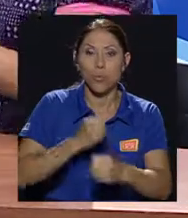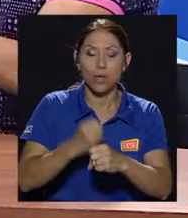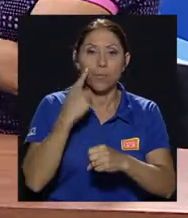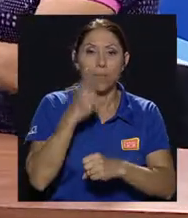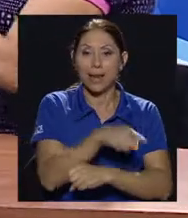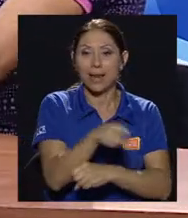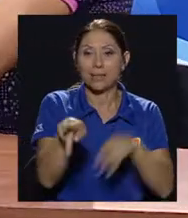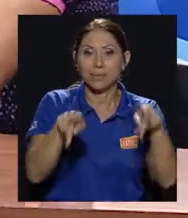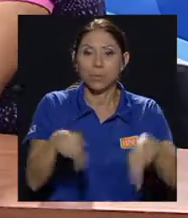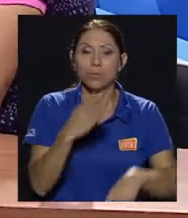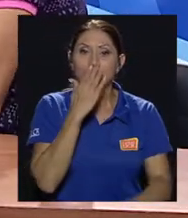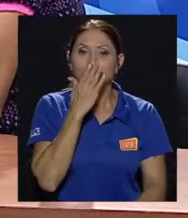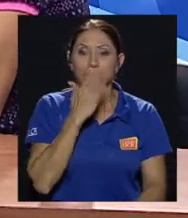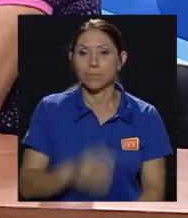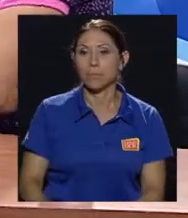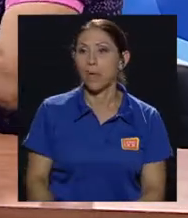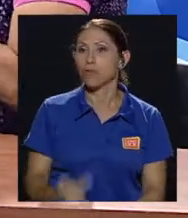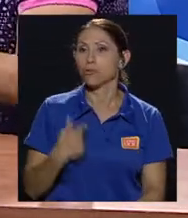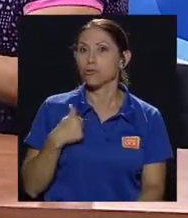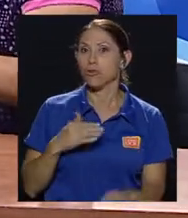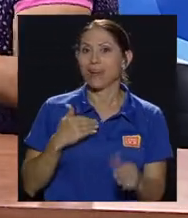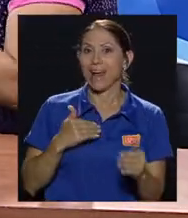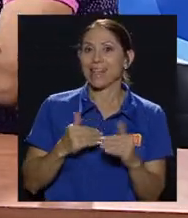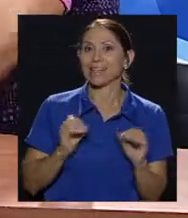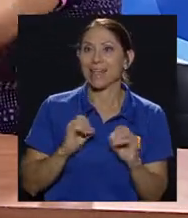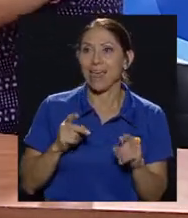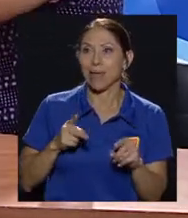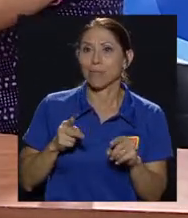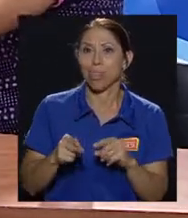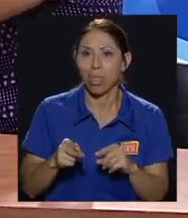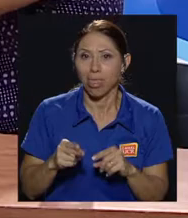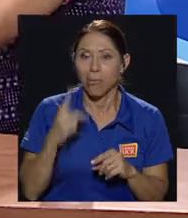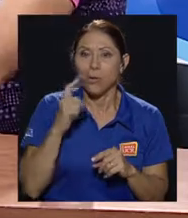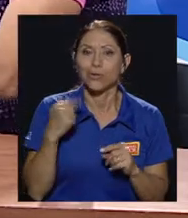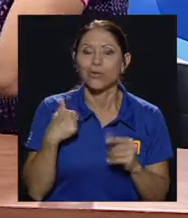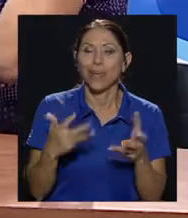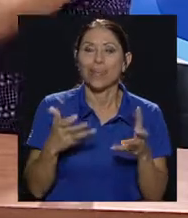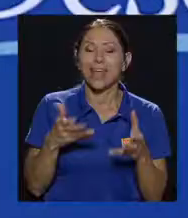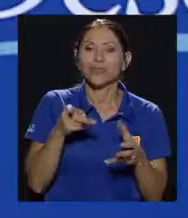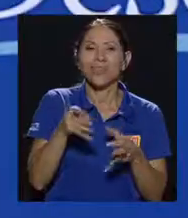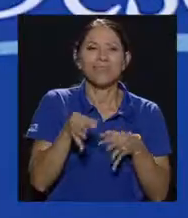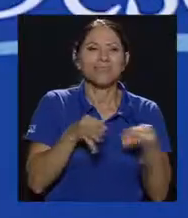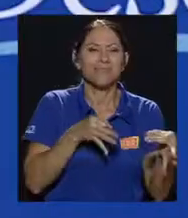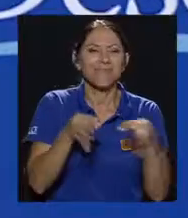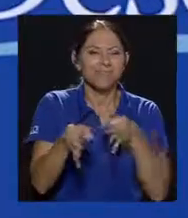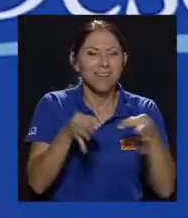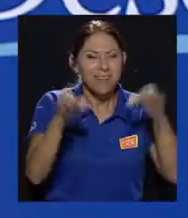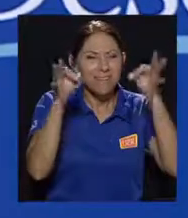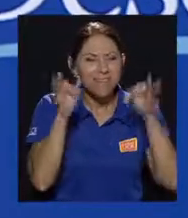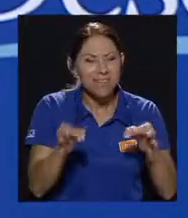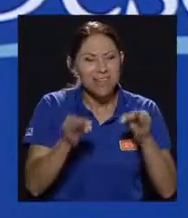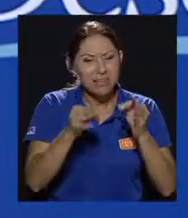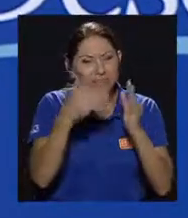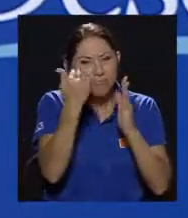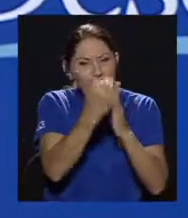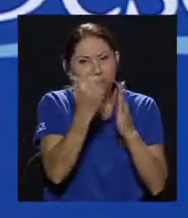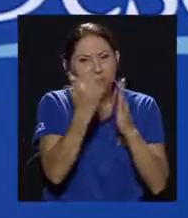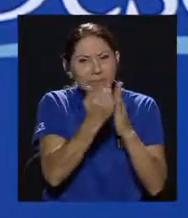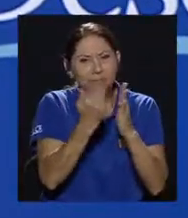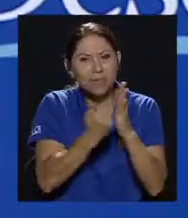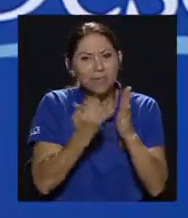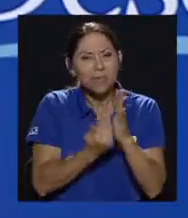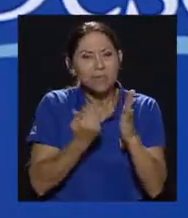Yesenia. Inclusive casi no la he interrumpido porque precisamente lo que quería era que usted nos esbozara bien todas las etapas y todo lo que ha